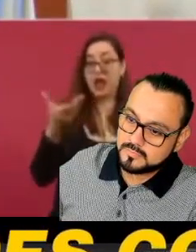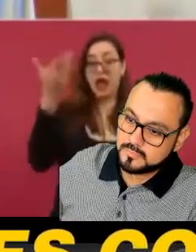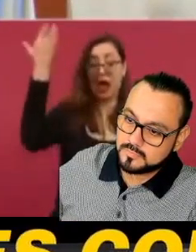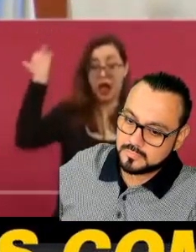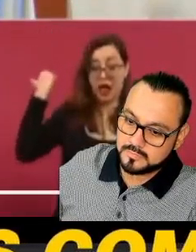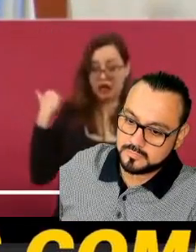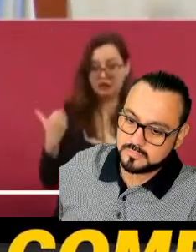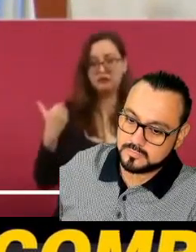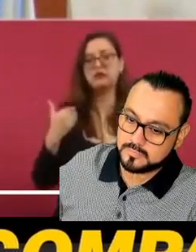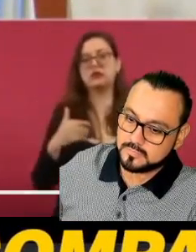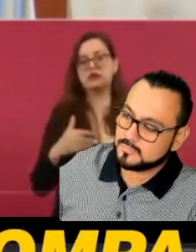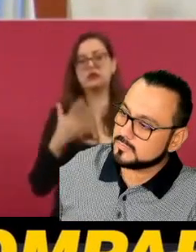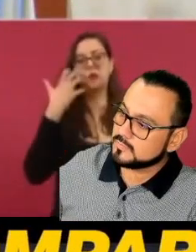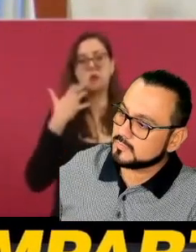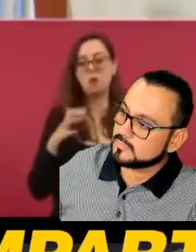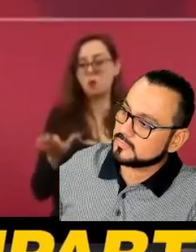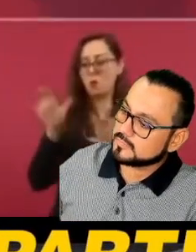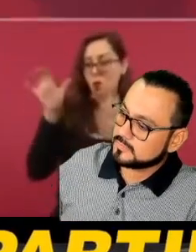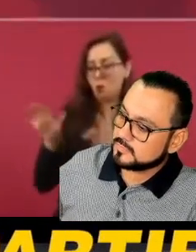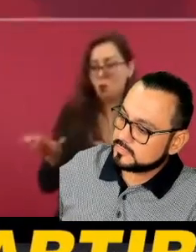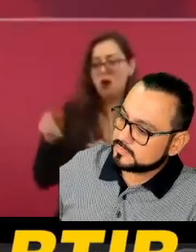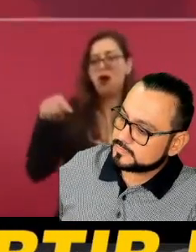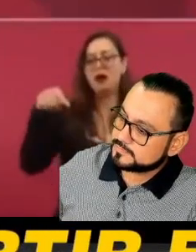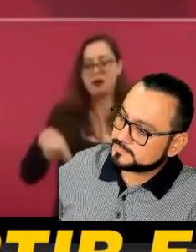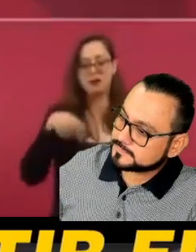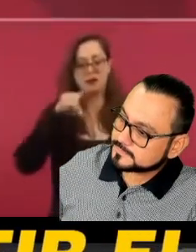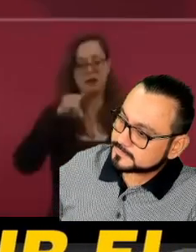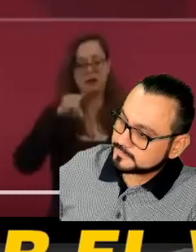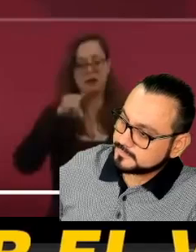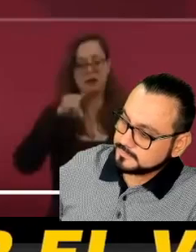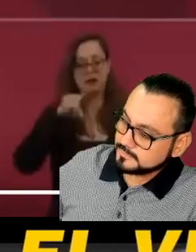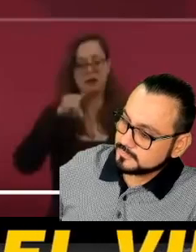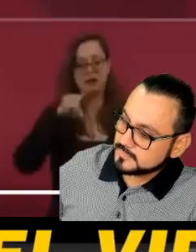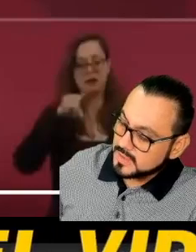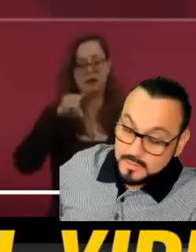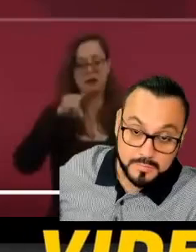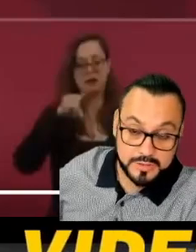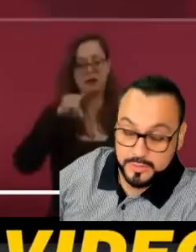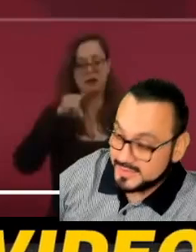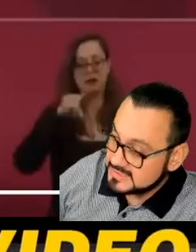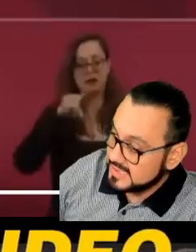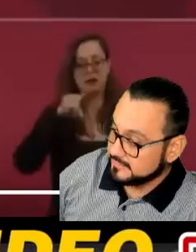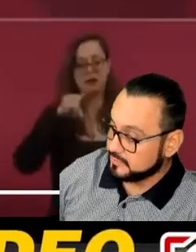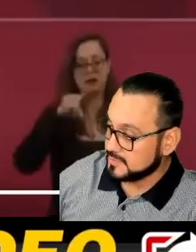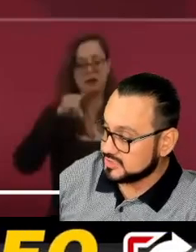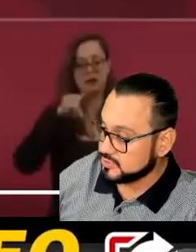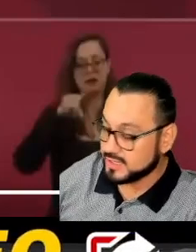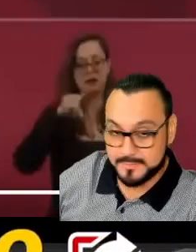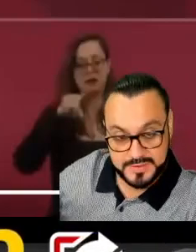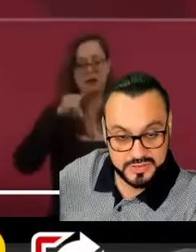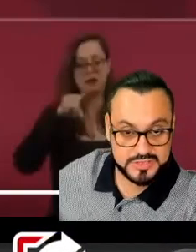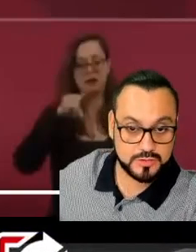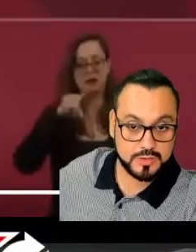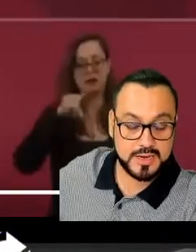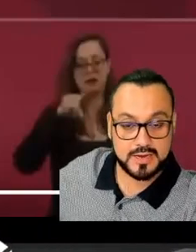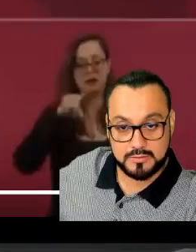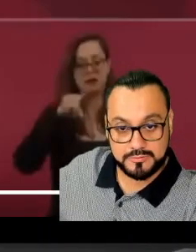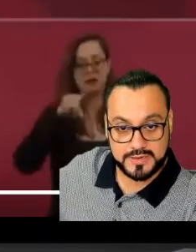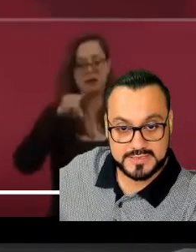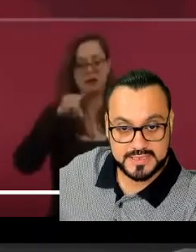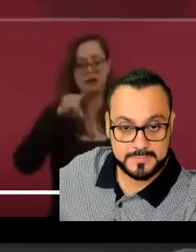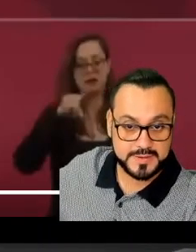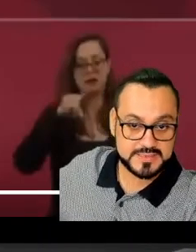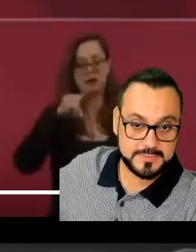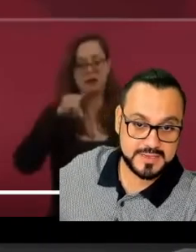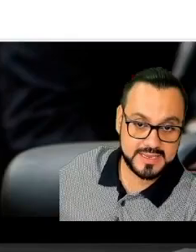pues tenían que estudiar y tener una profesión bueno es la información que empezó a circular en